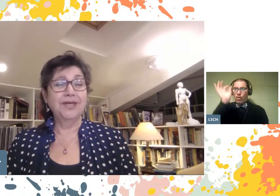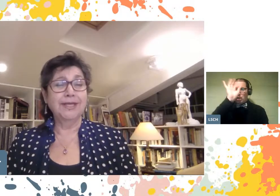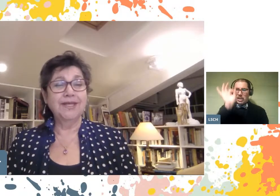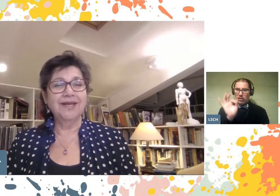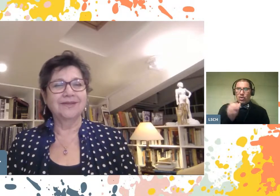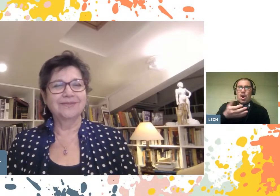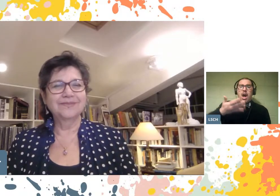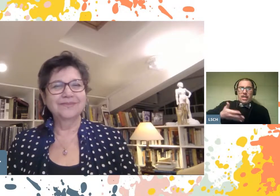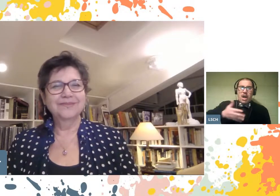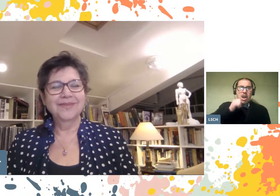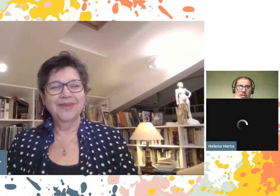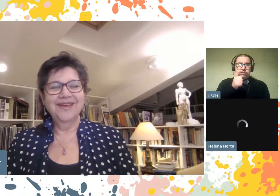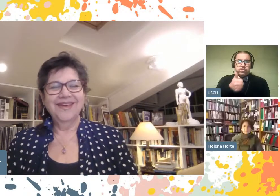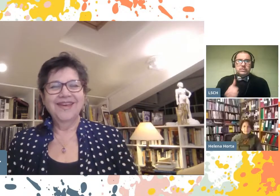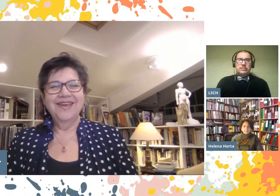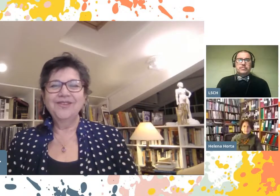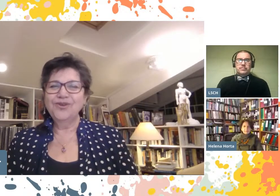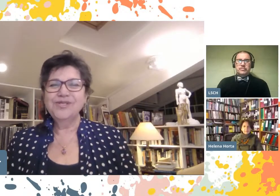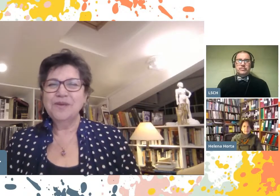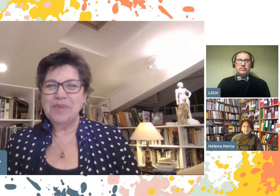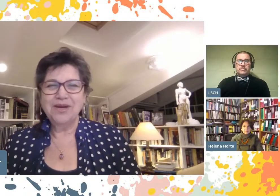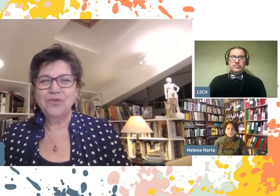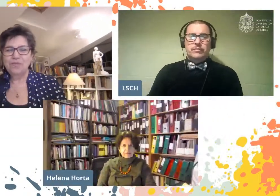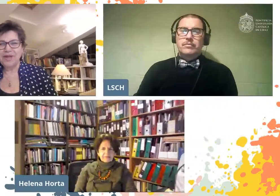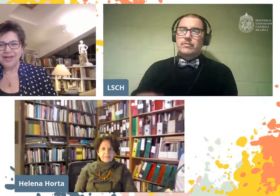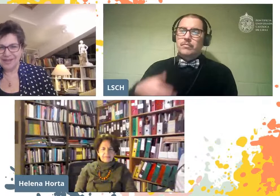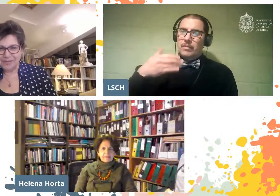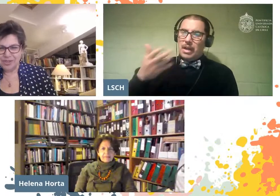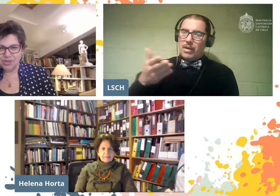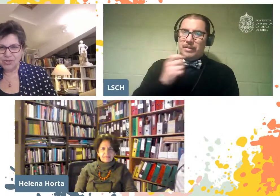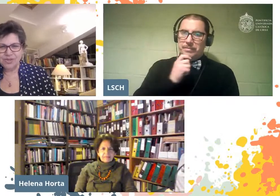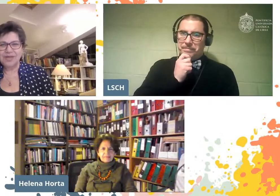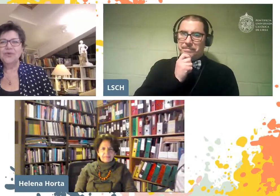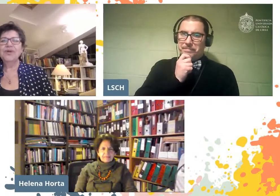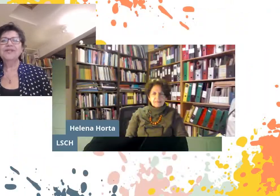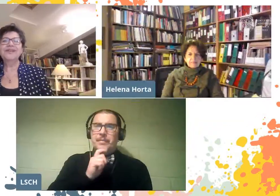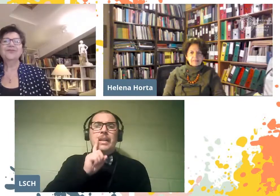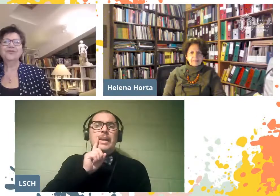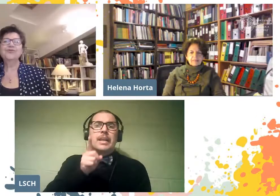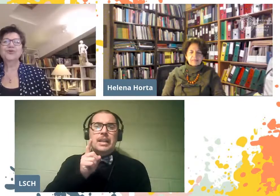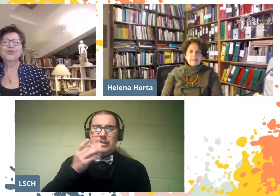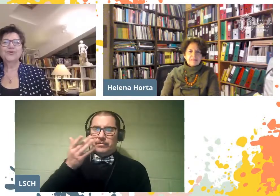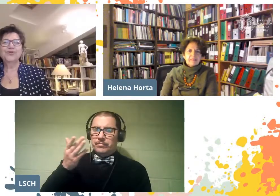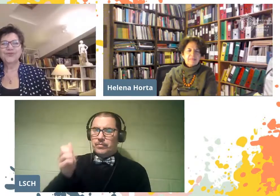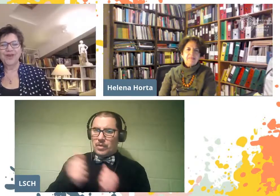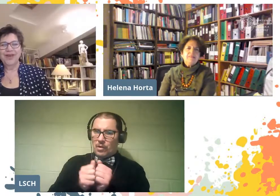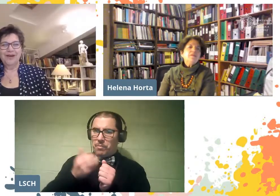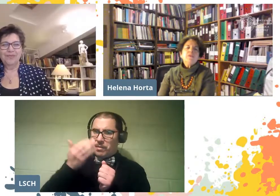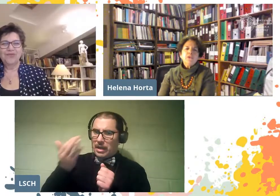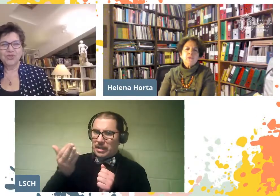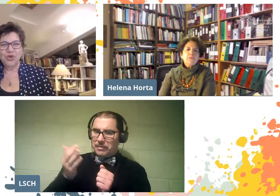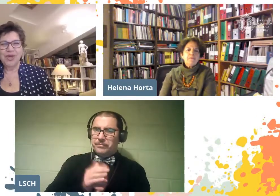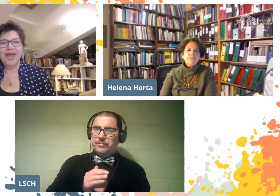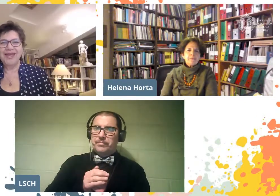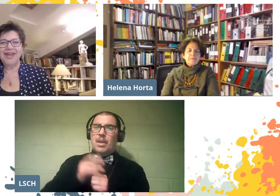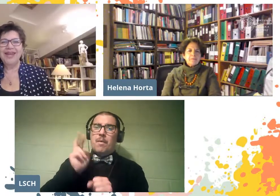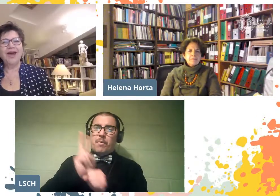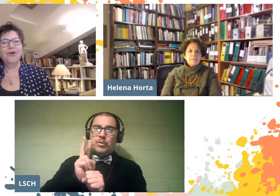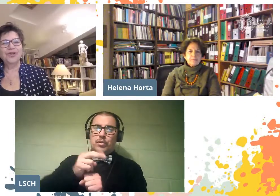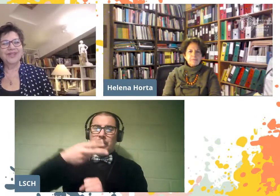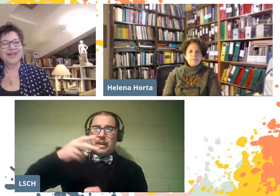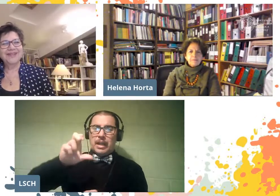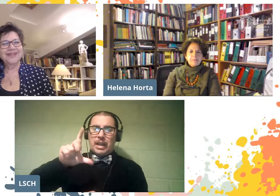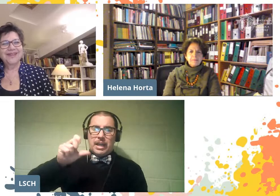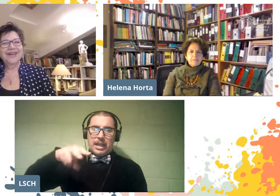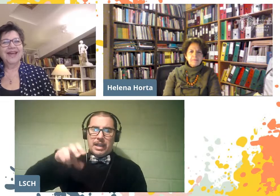nuestra cotidianidad. Entonces, para cumplir esta misión se encuentra con nosotros la profesora